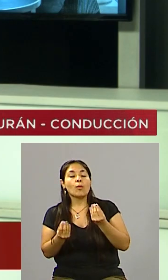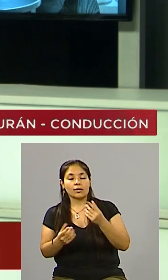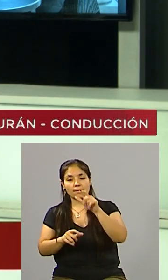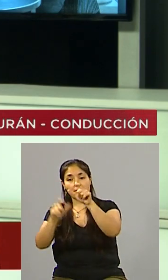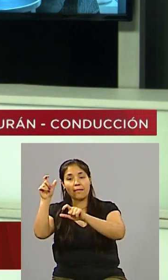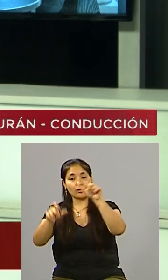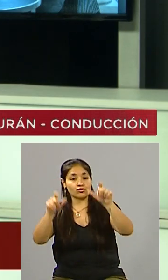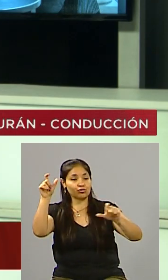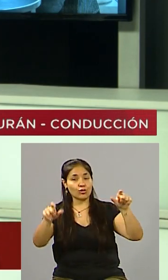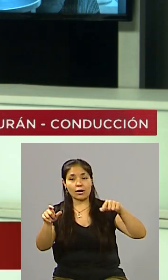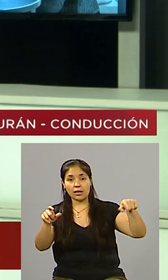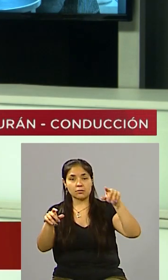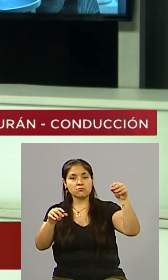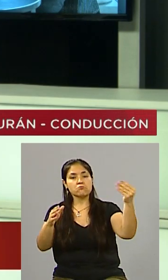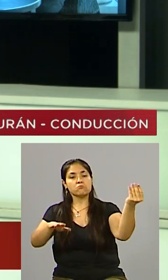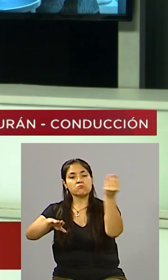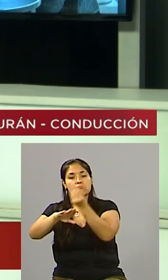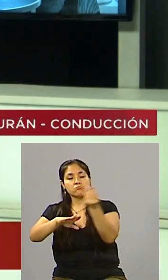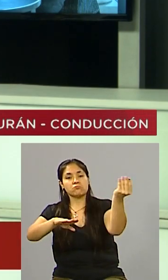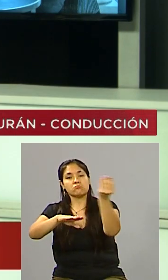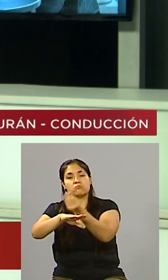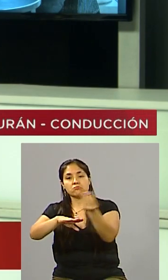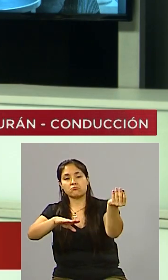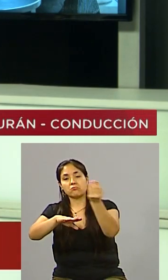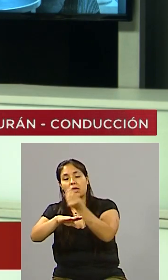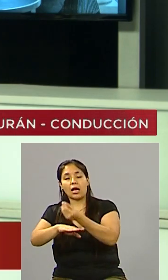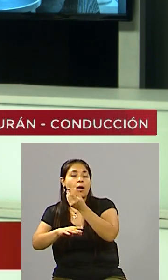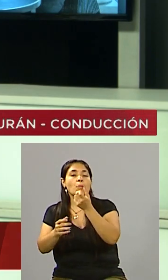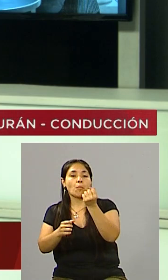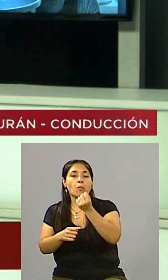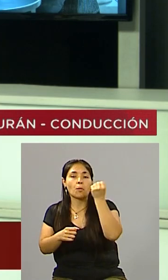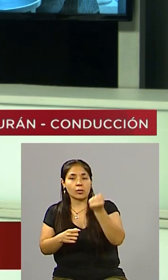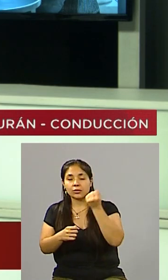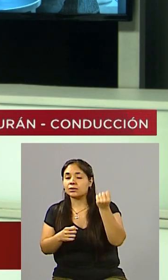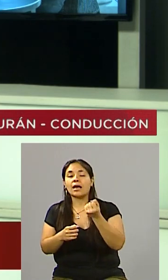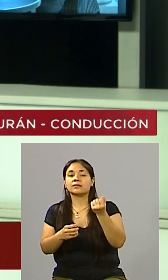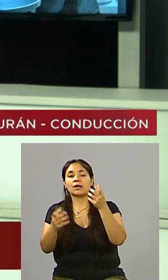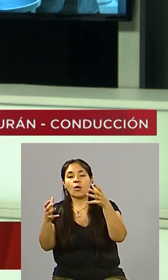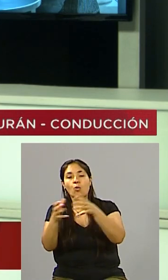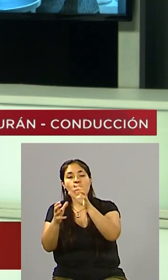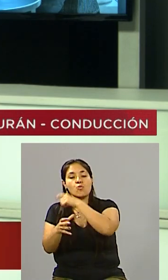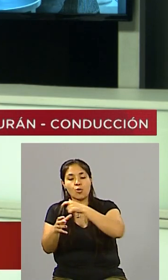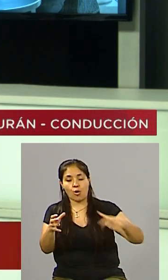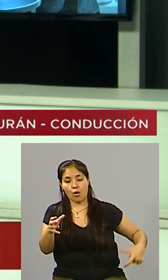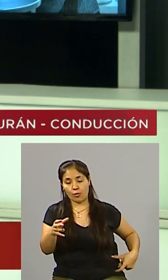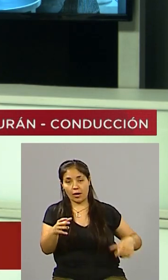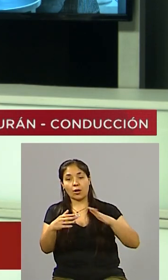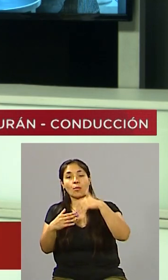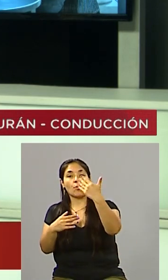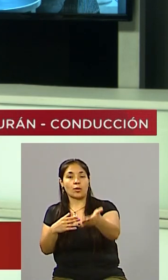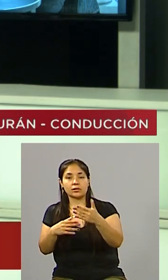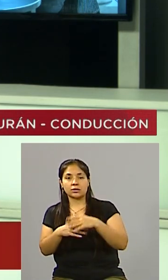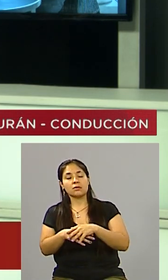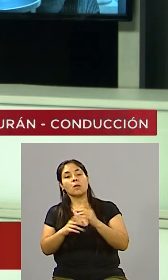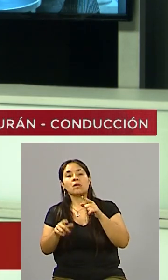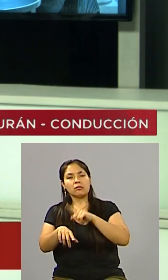que podían llegar a cargos muy puntuales y podríamos decir centrales para el próximo gobierno, situación que